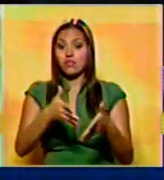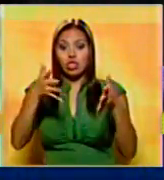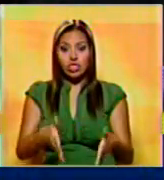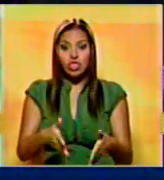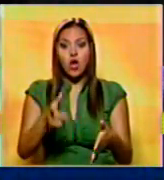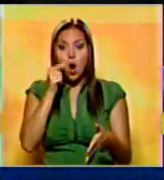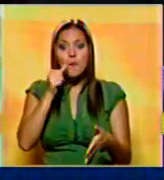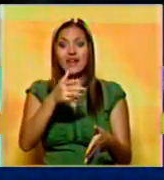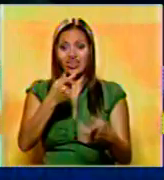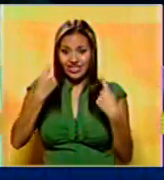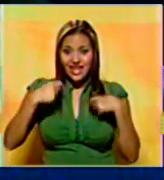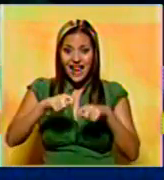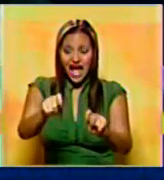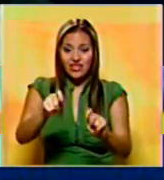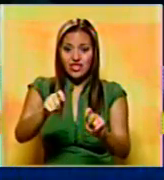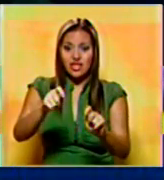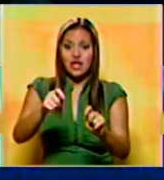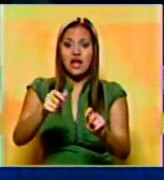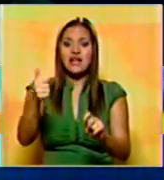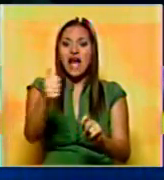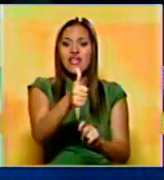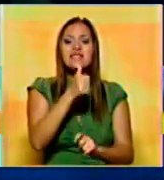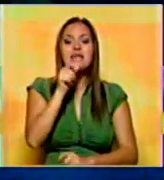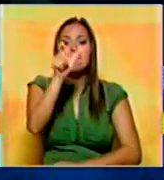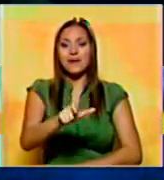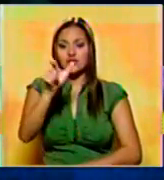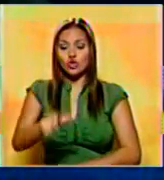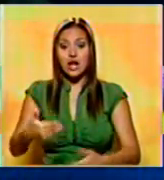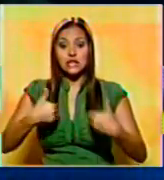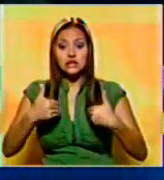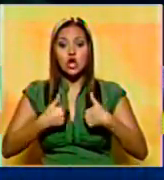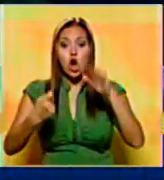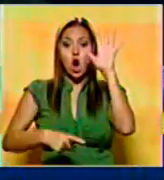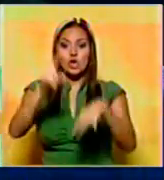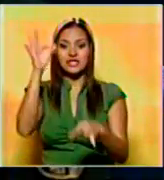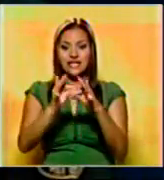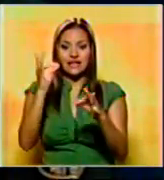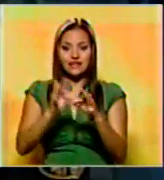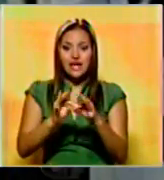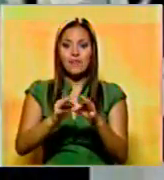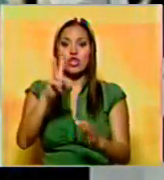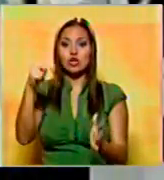iba a encender un Corán por cada víctima de los ataques del 11 de septiembre de 2001.